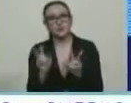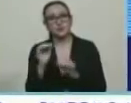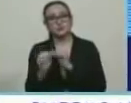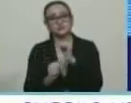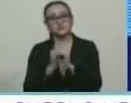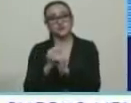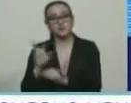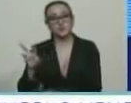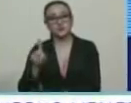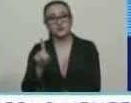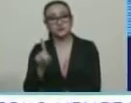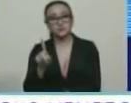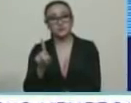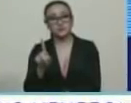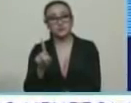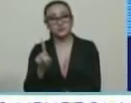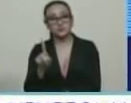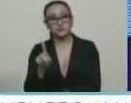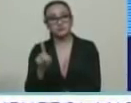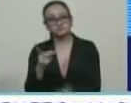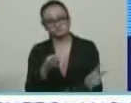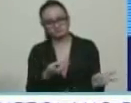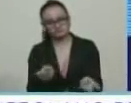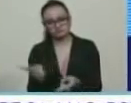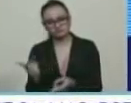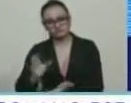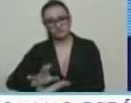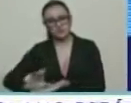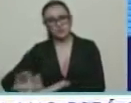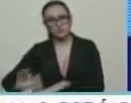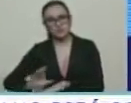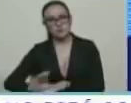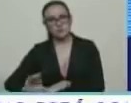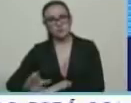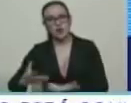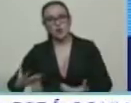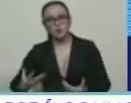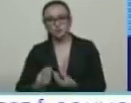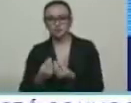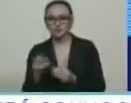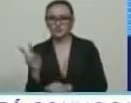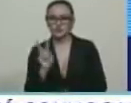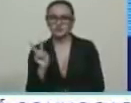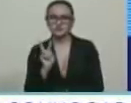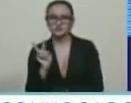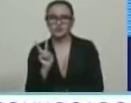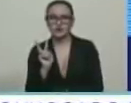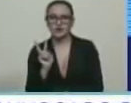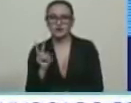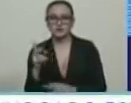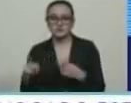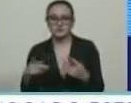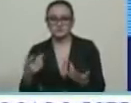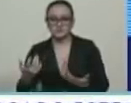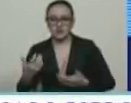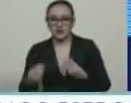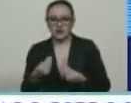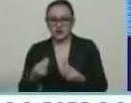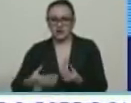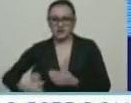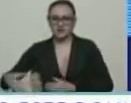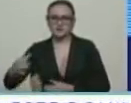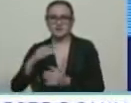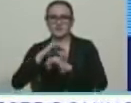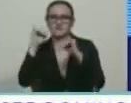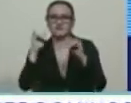XXI, vengan a construir, vengan a invertir y vengan junto a Venezuela a producir la riqueza para la